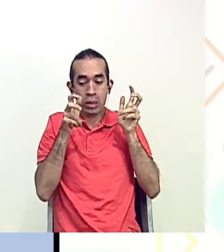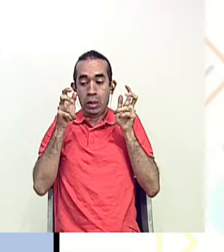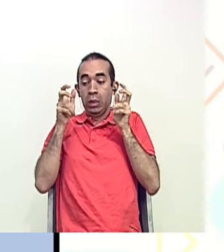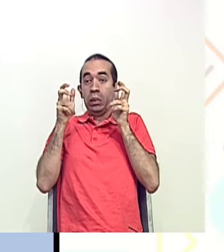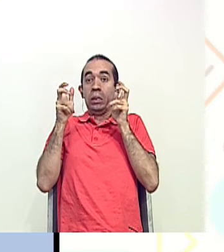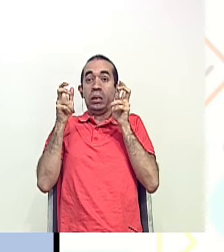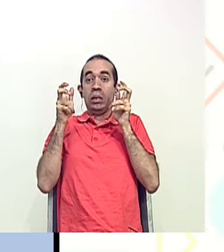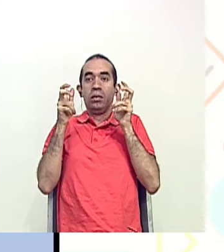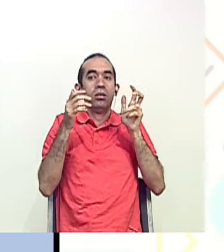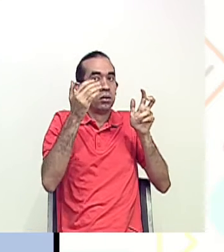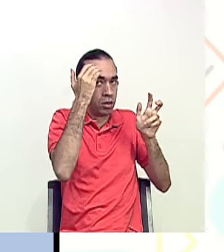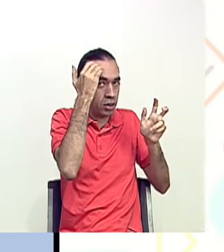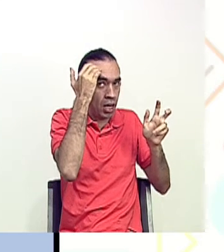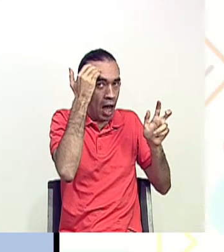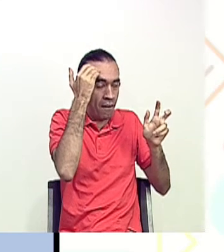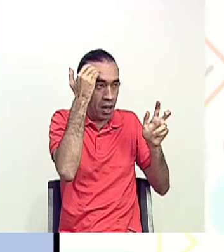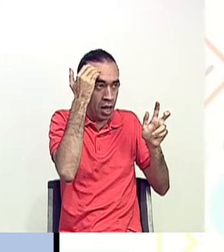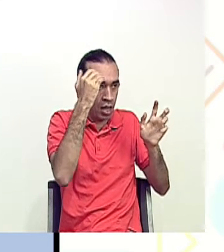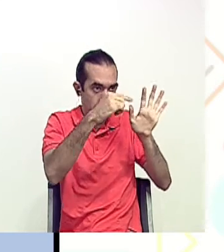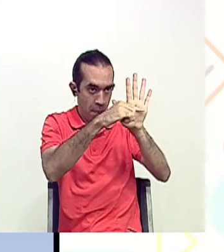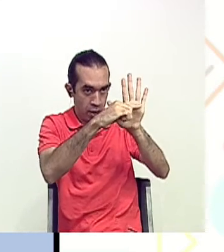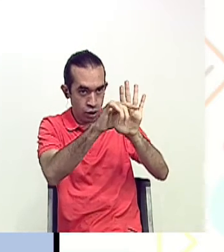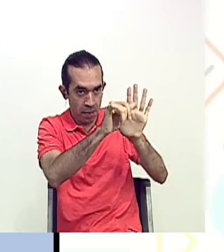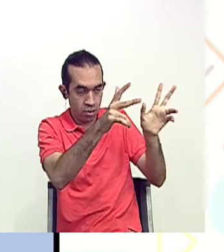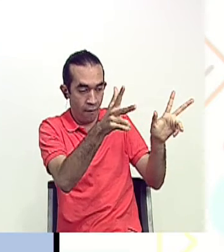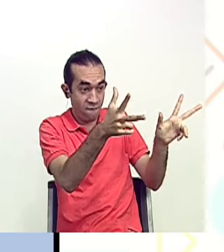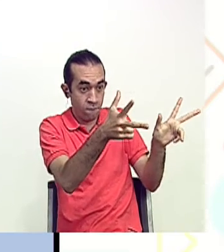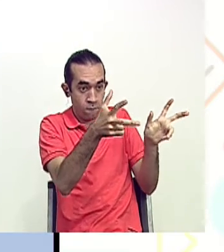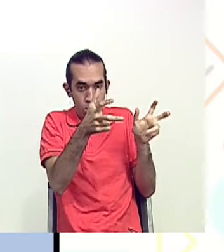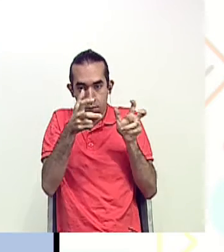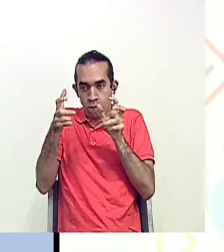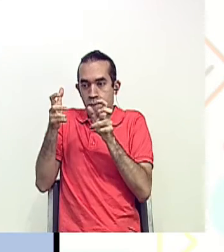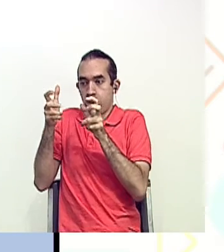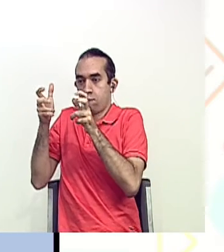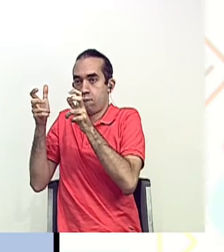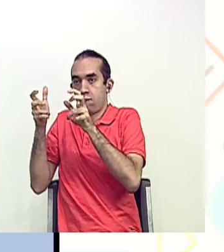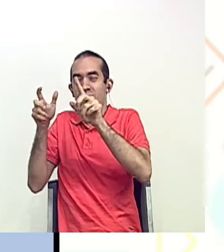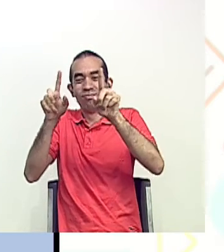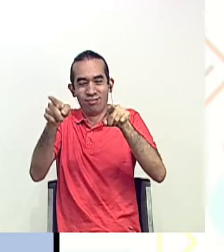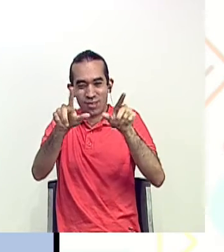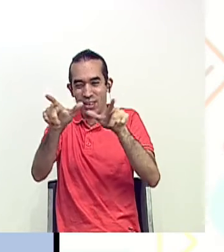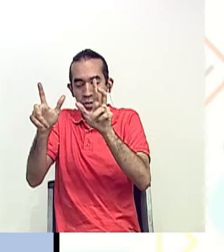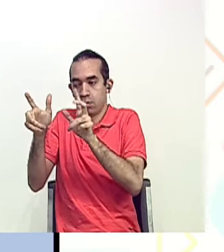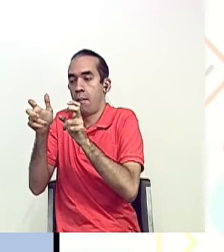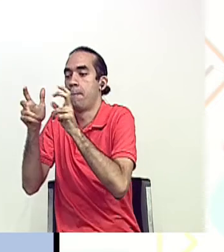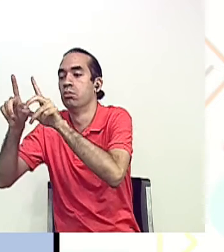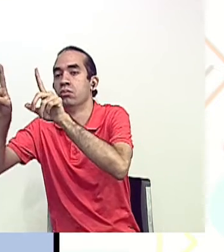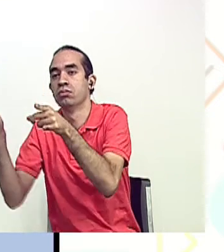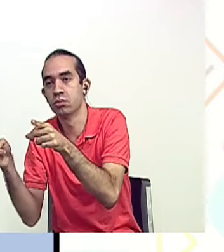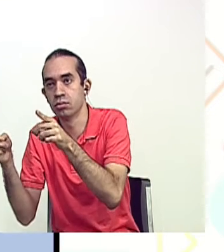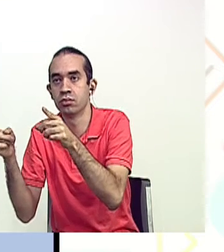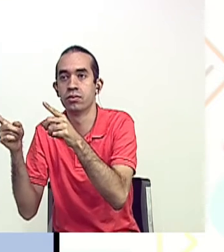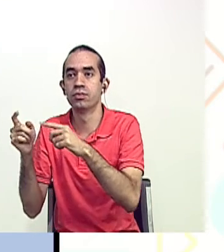signo que va entre ellos, es lo que va a ir en el otro paréntesis. Observen.